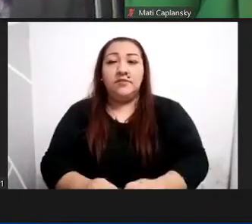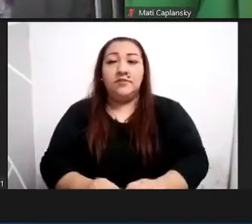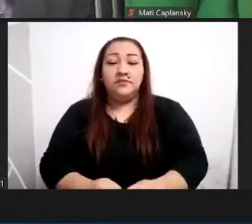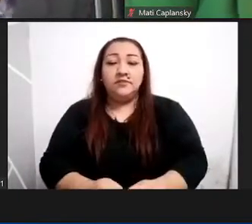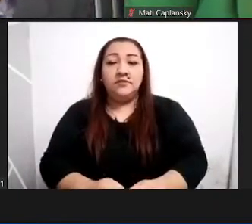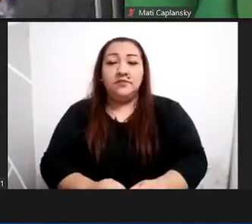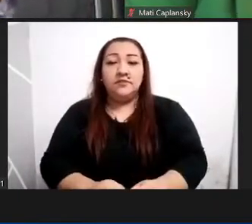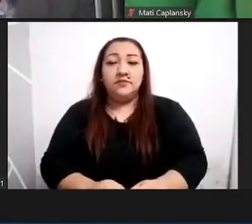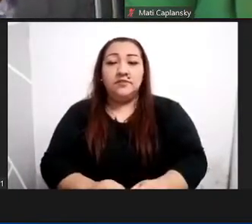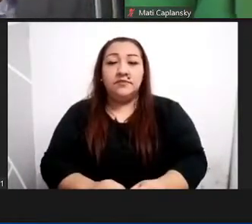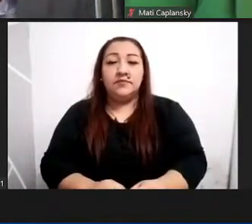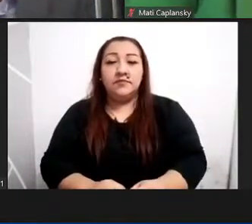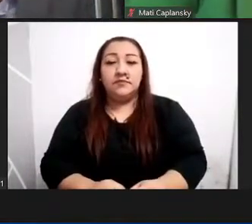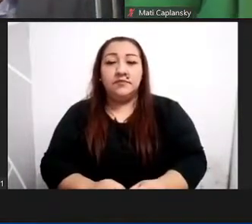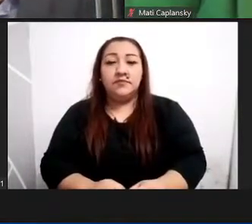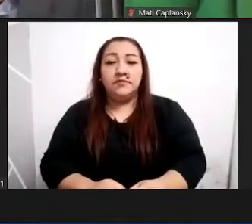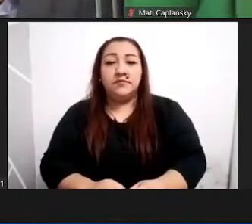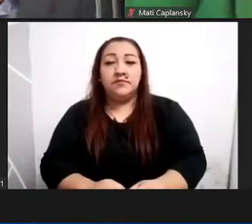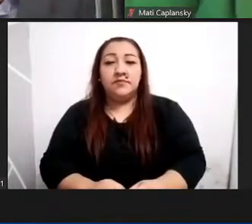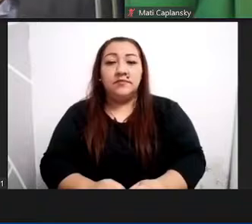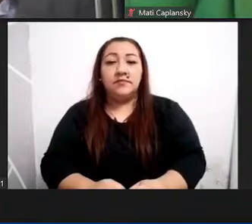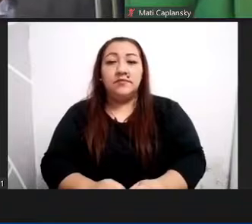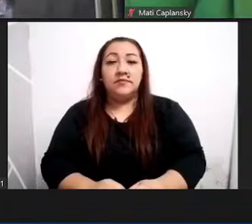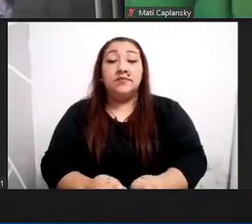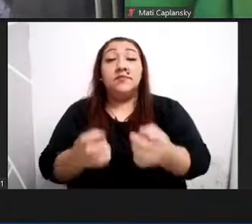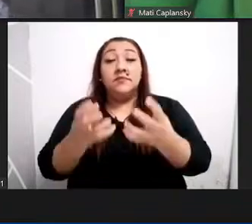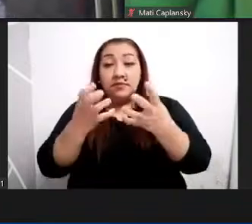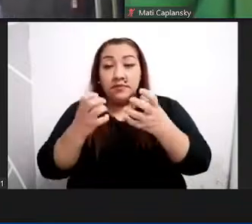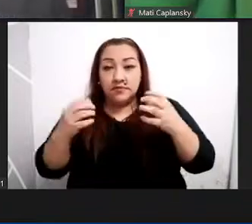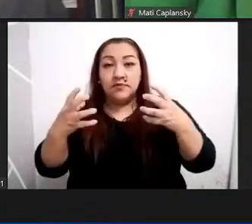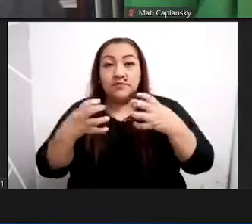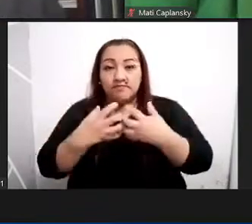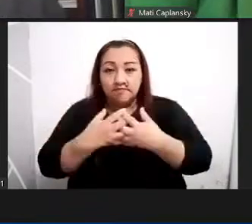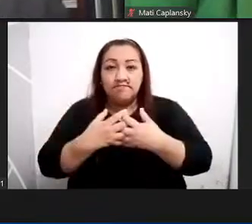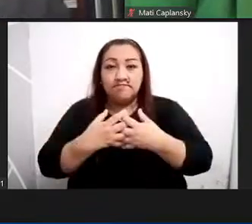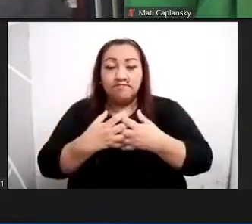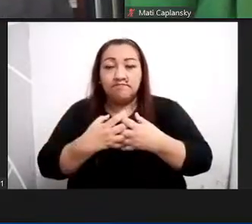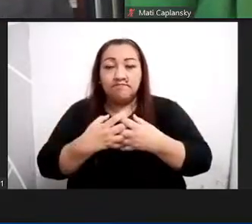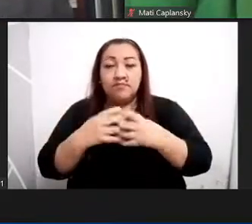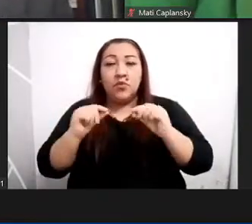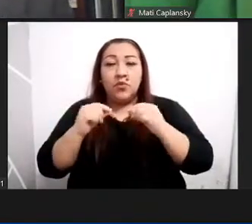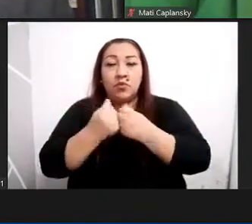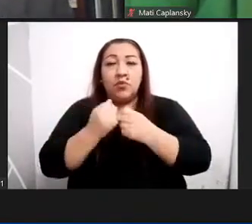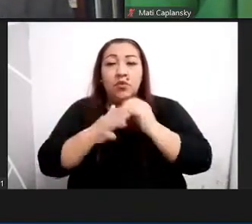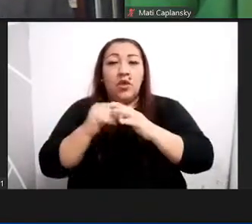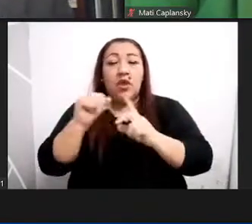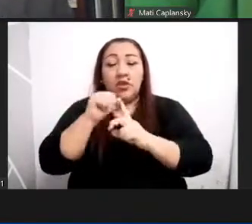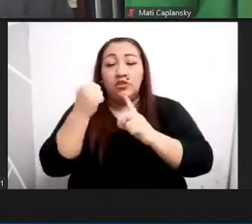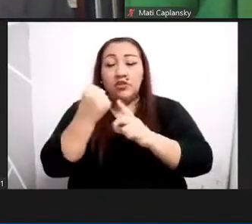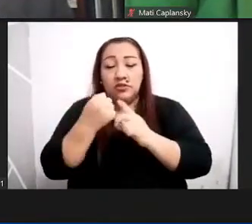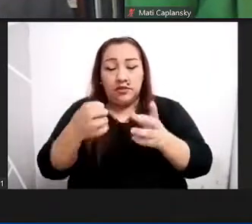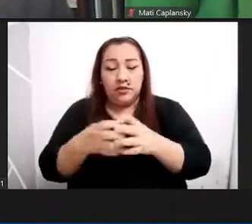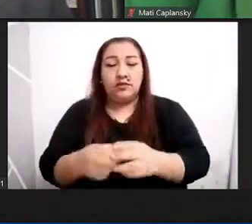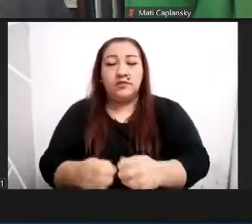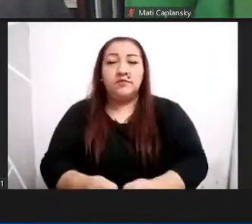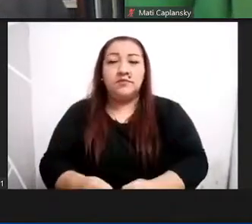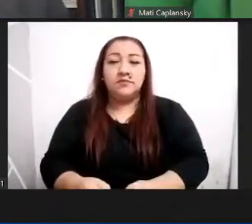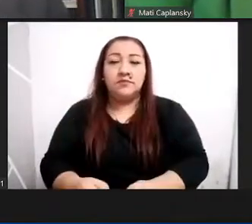quiere consolidarse y seguir ganando peso en el conjunto de la sociedad, ¿no?